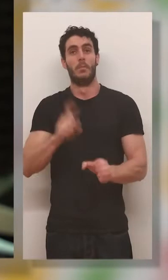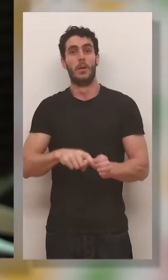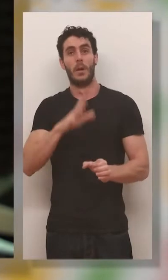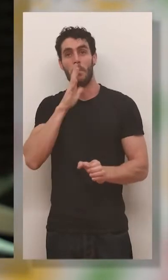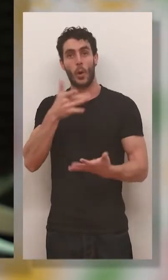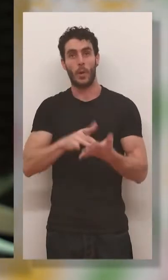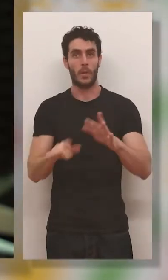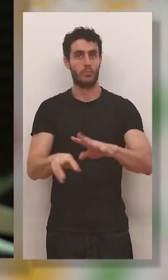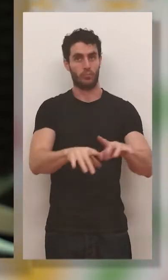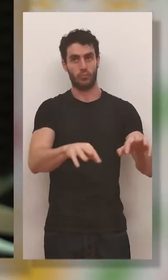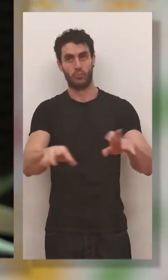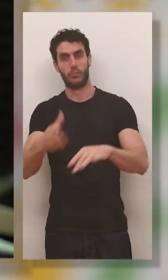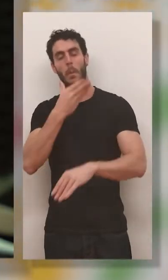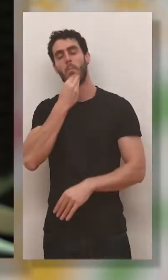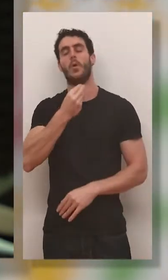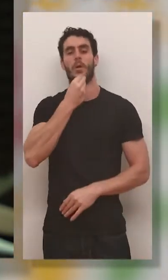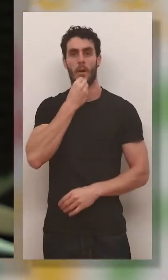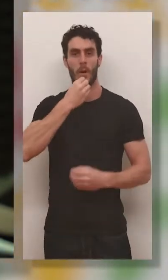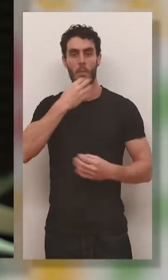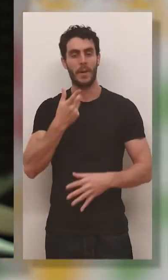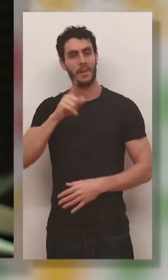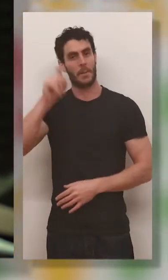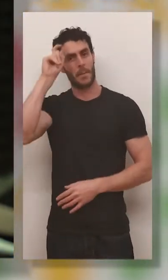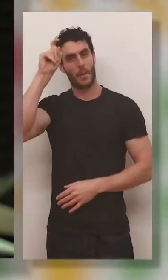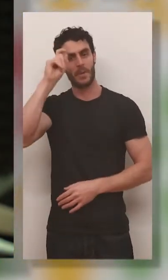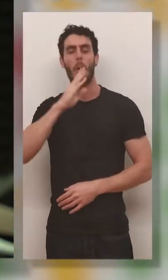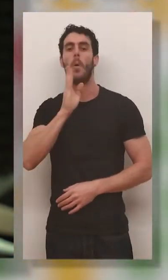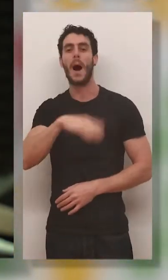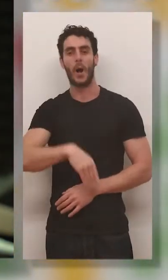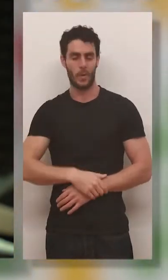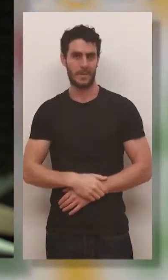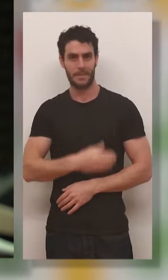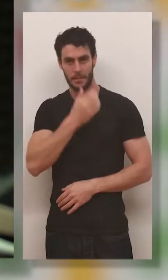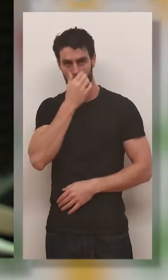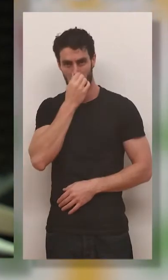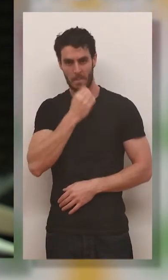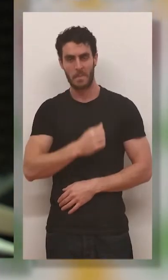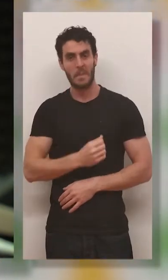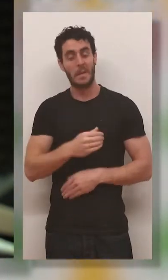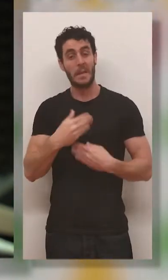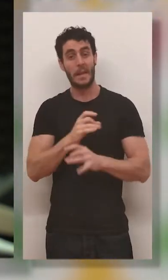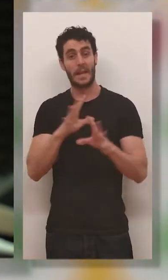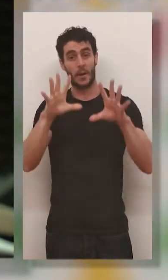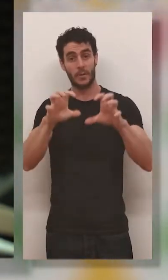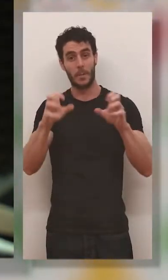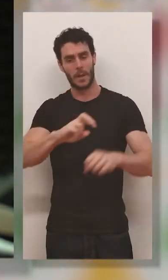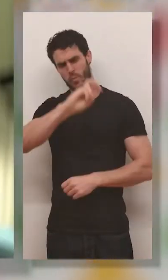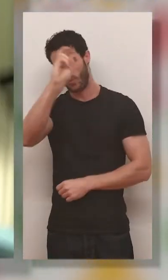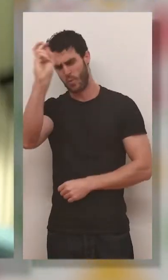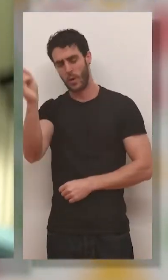tocas es muy bonito, suena así muy bien y el profesor también es súper majo y pues se aprende muchas